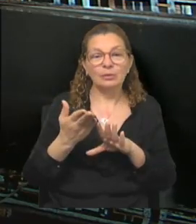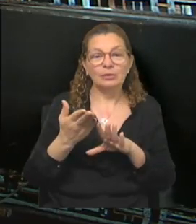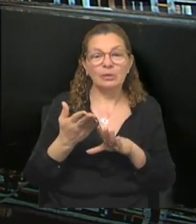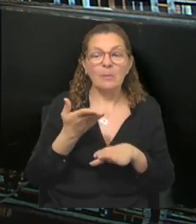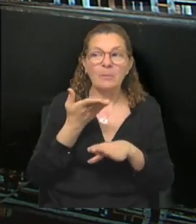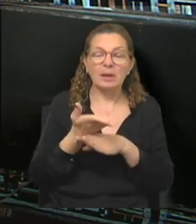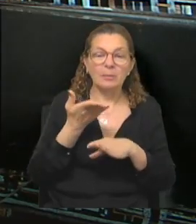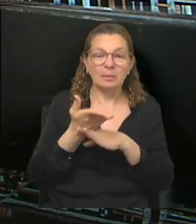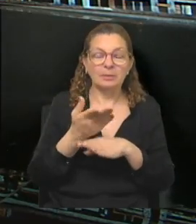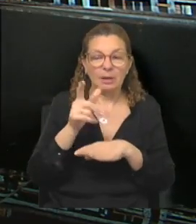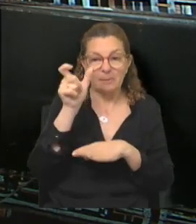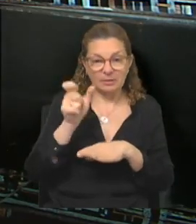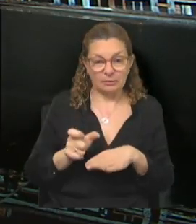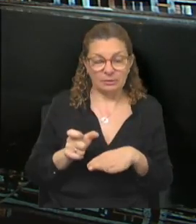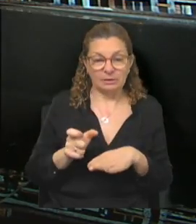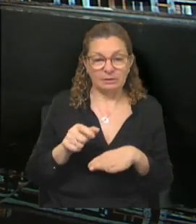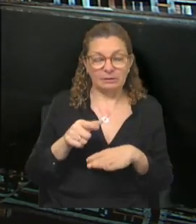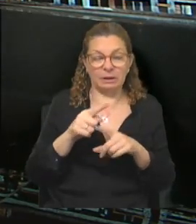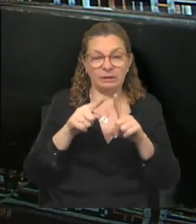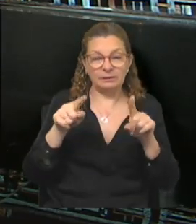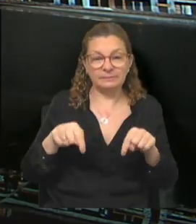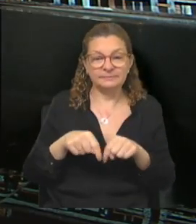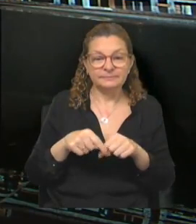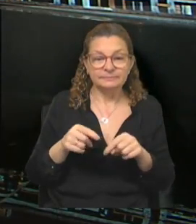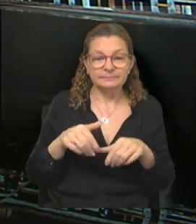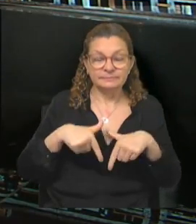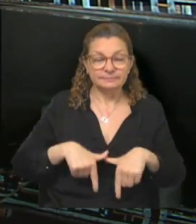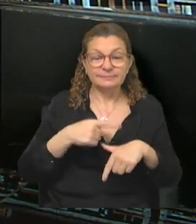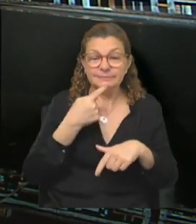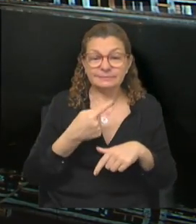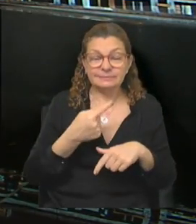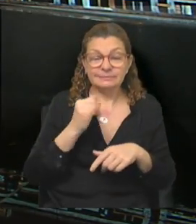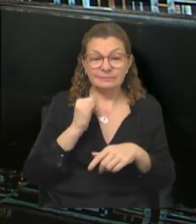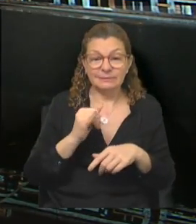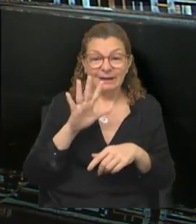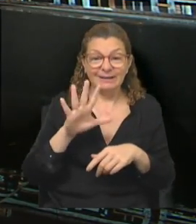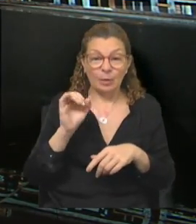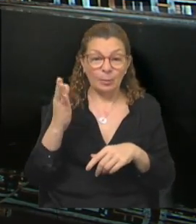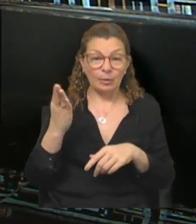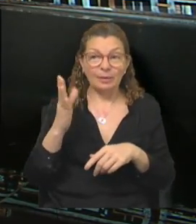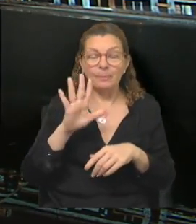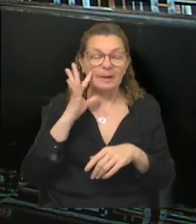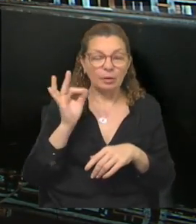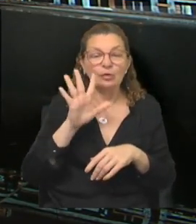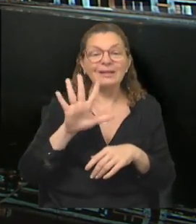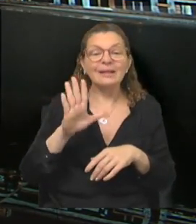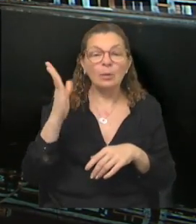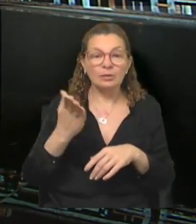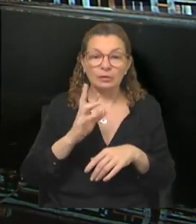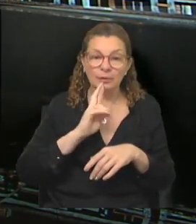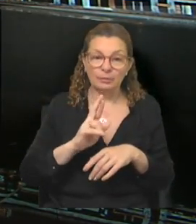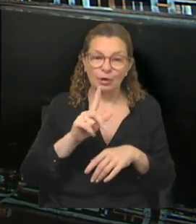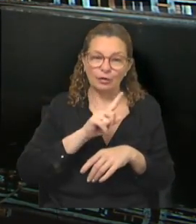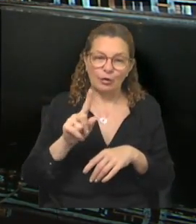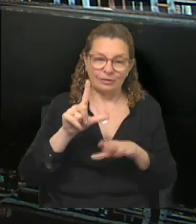reclamos de los ciudadanos en este comunicado la comuna aseguró que se que 5% de las solicitudes no ha sido respondida y no el